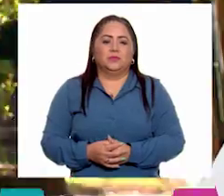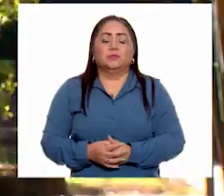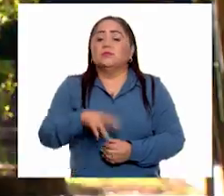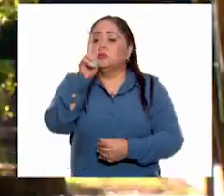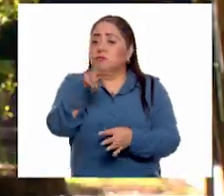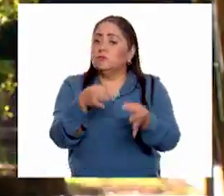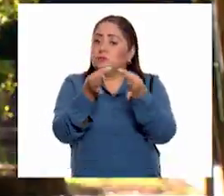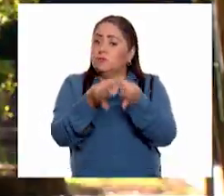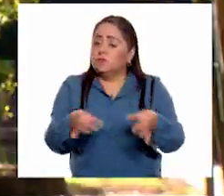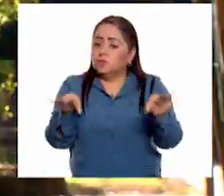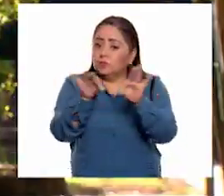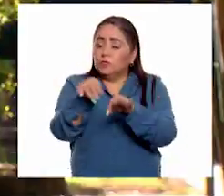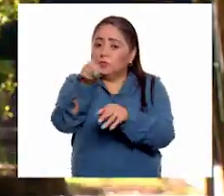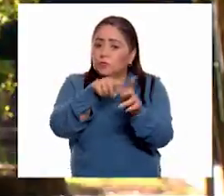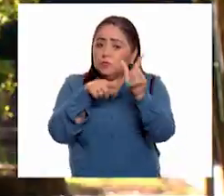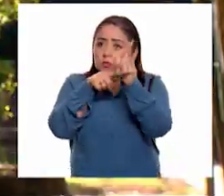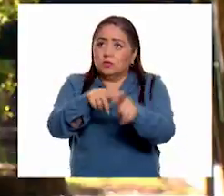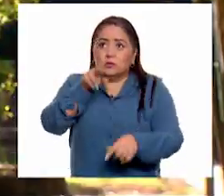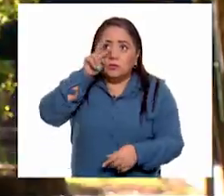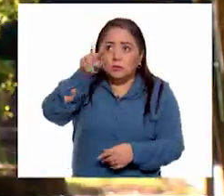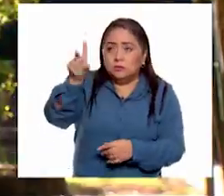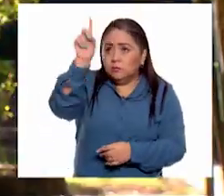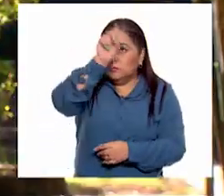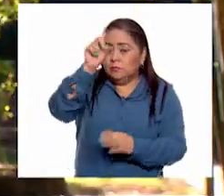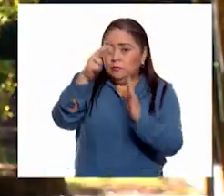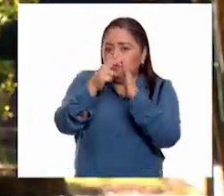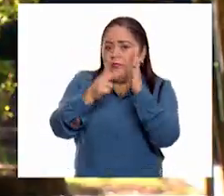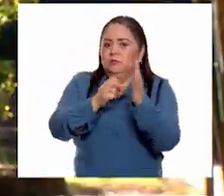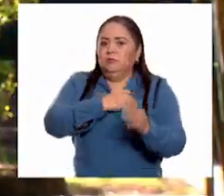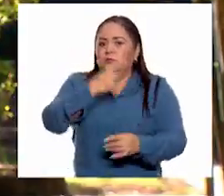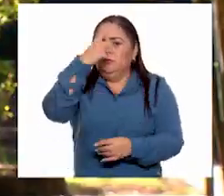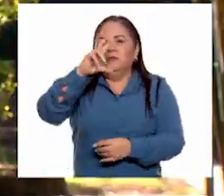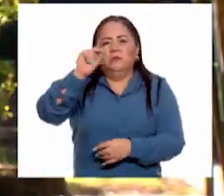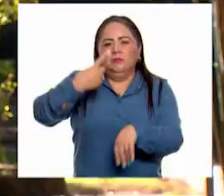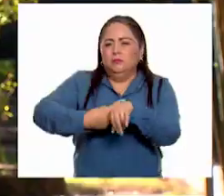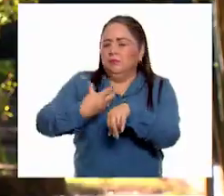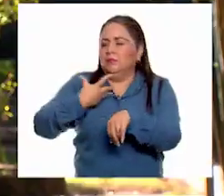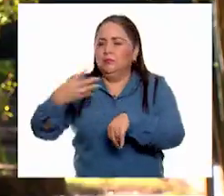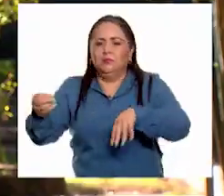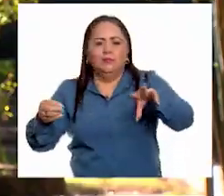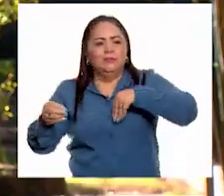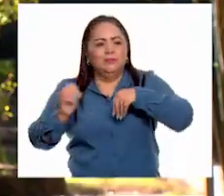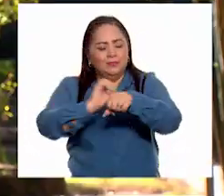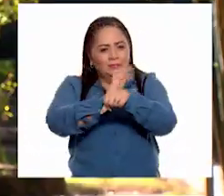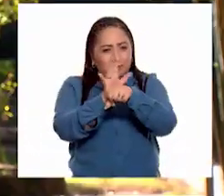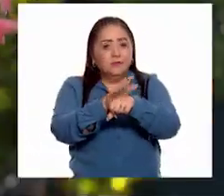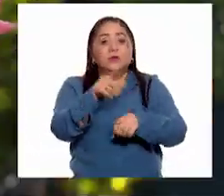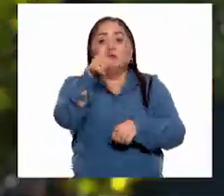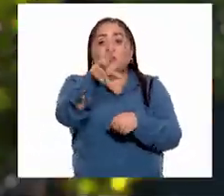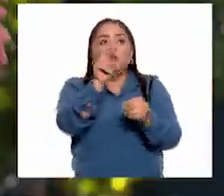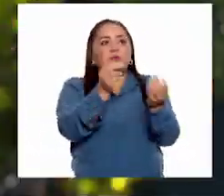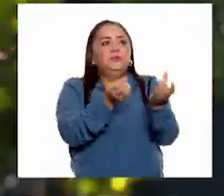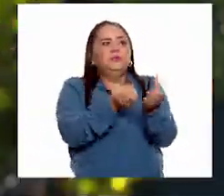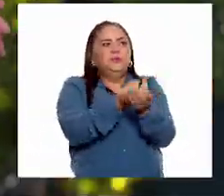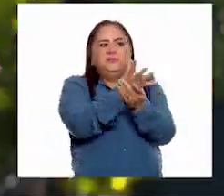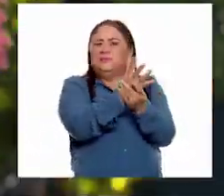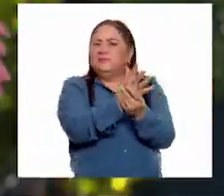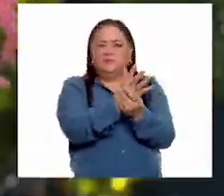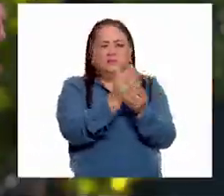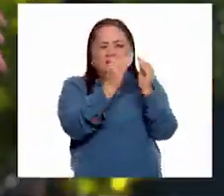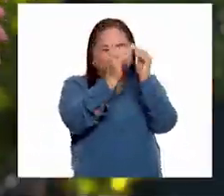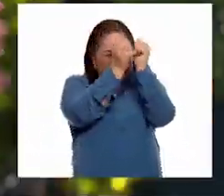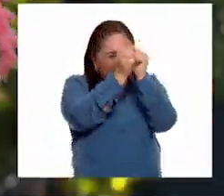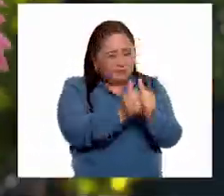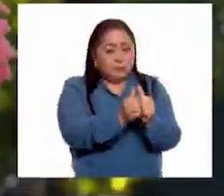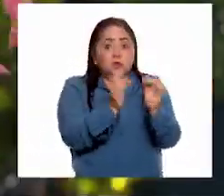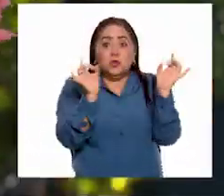Es muy importante continuar con las recomendaciones para evitar contagios de COVID. Trata de no